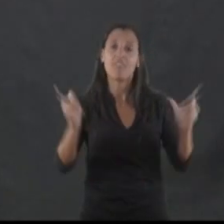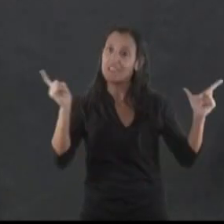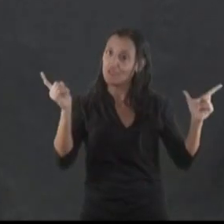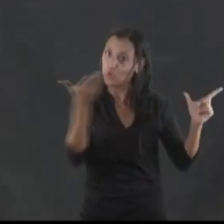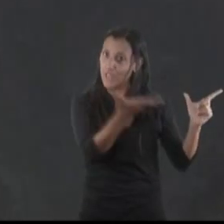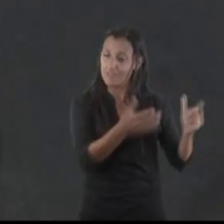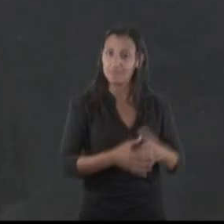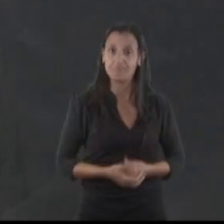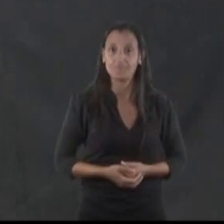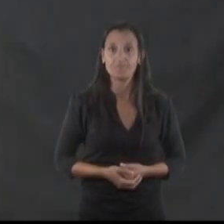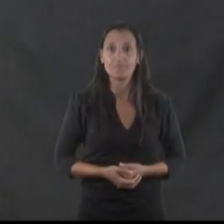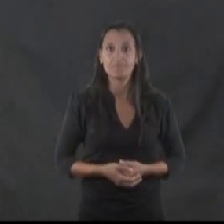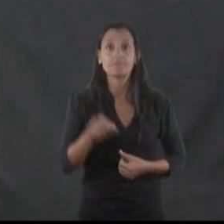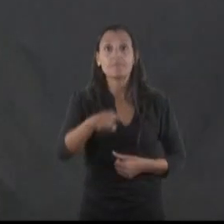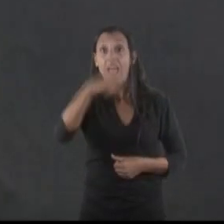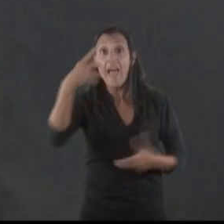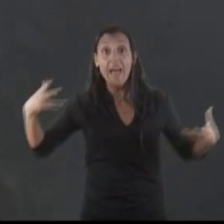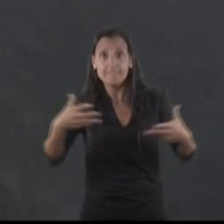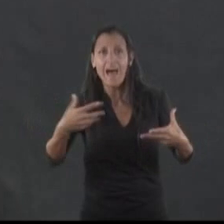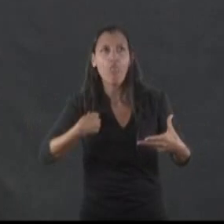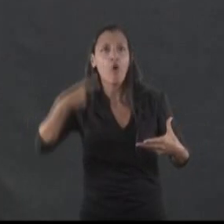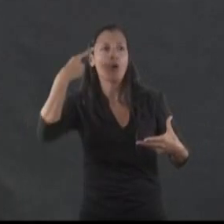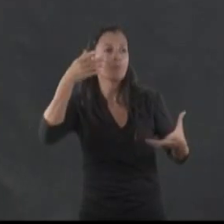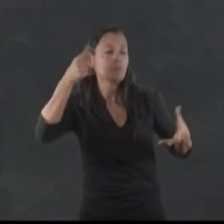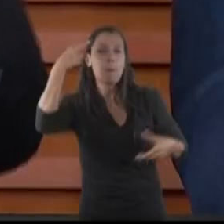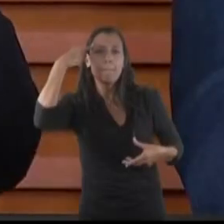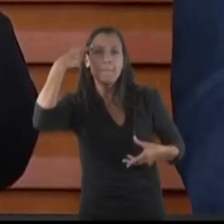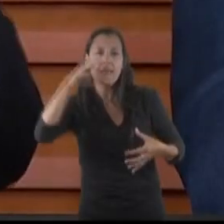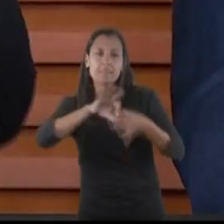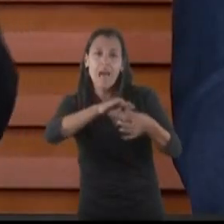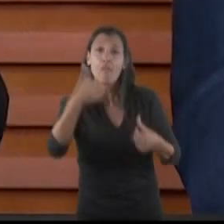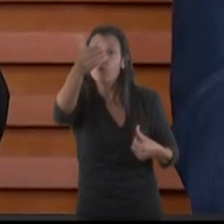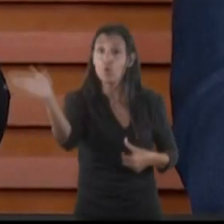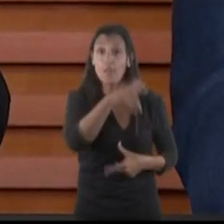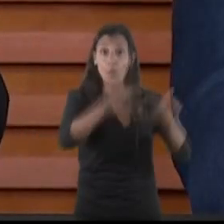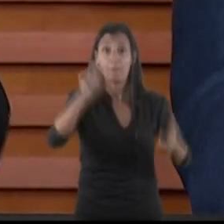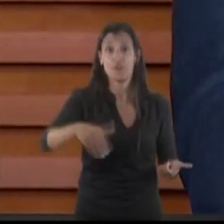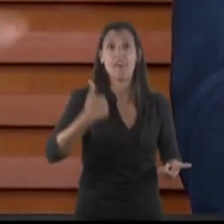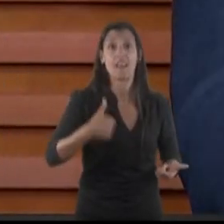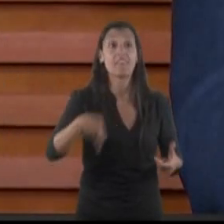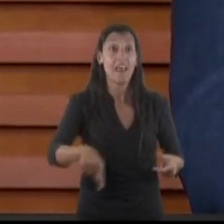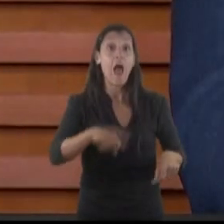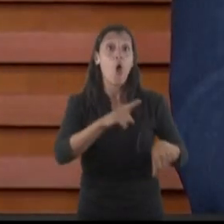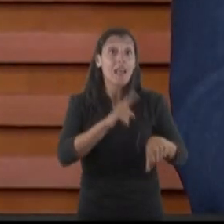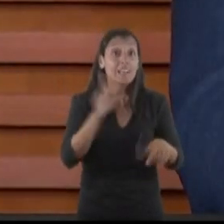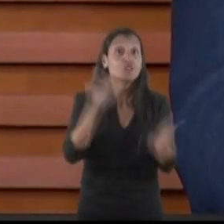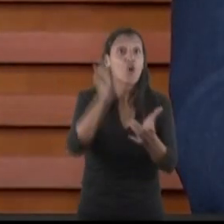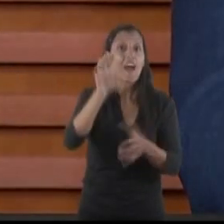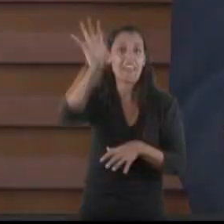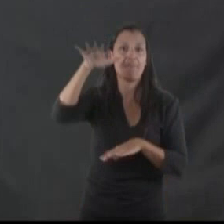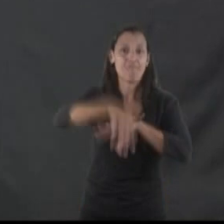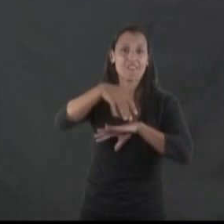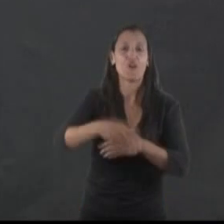Disfrútenlo. Es el Estado pensando en el futuro de los argentinos y las argentinas, y en este caso de los misioneros y las